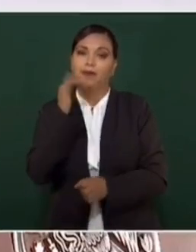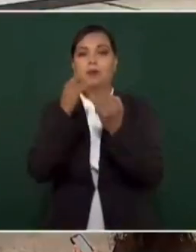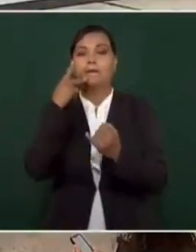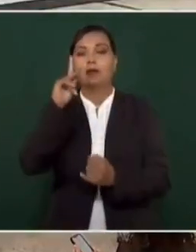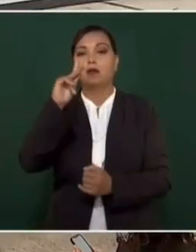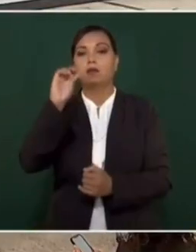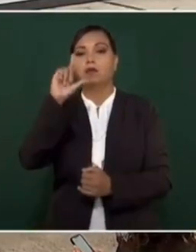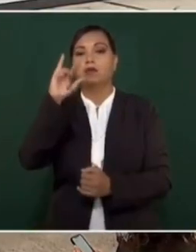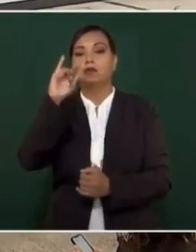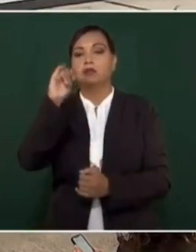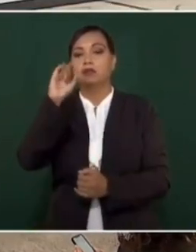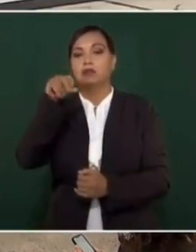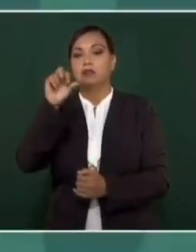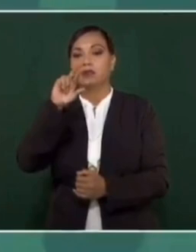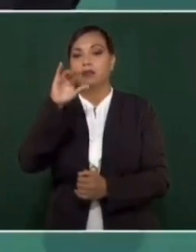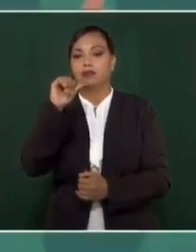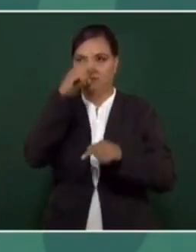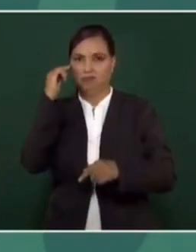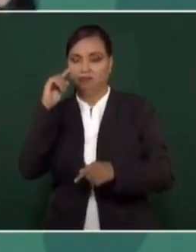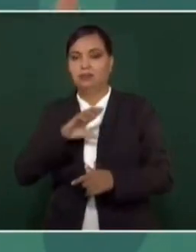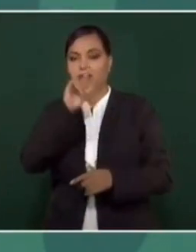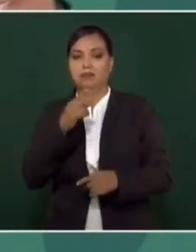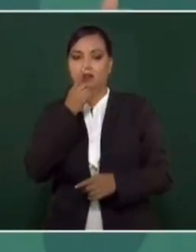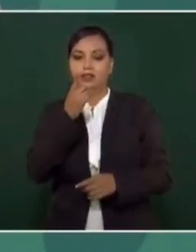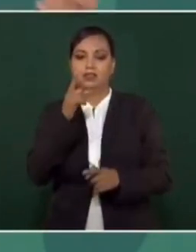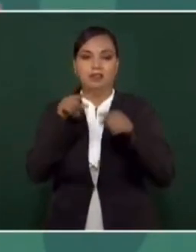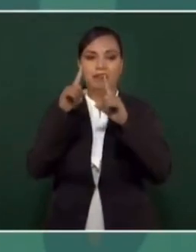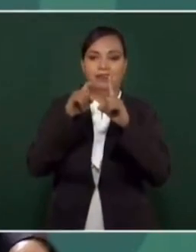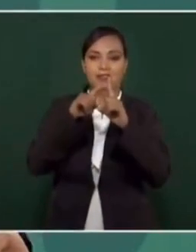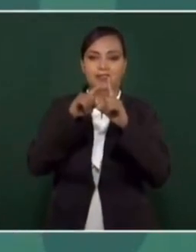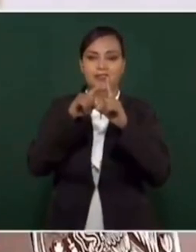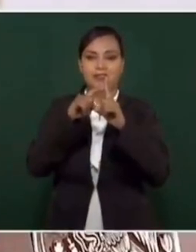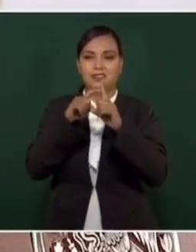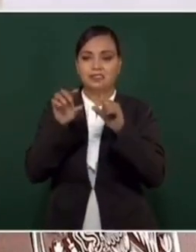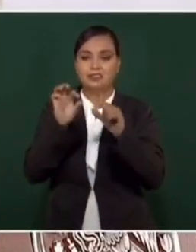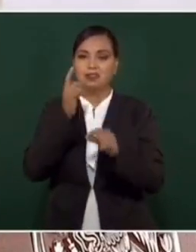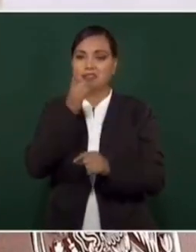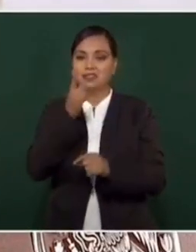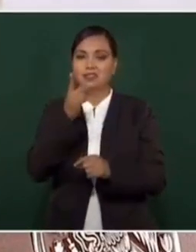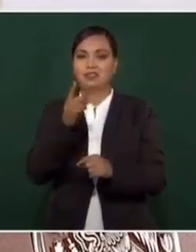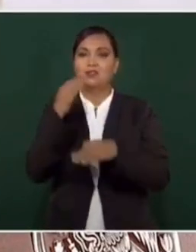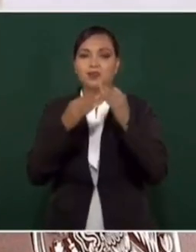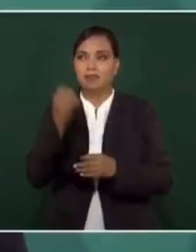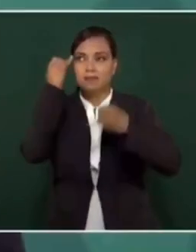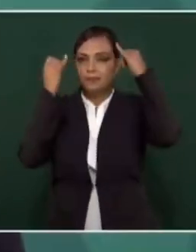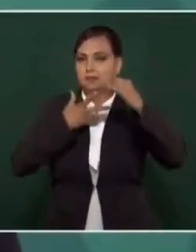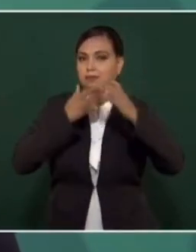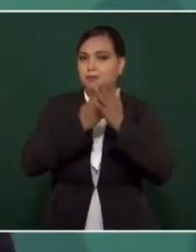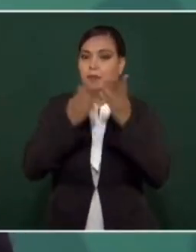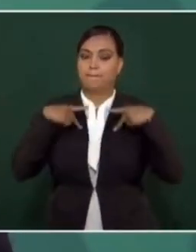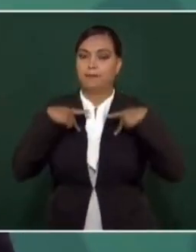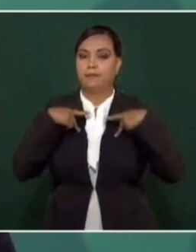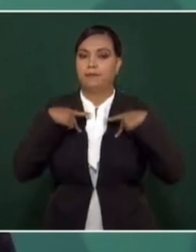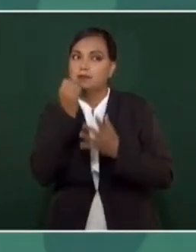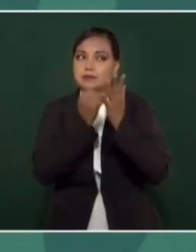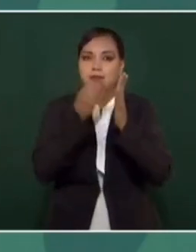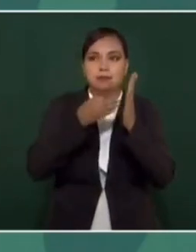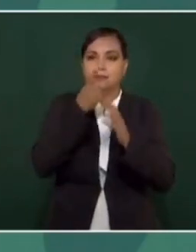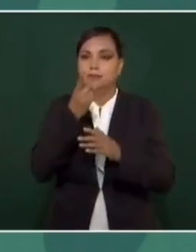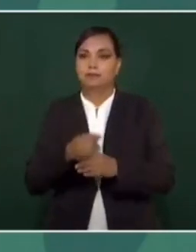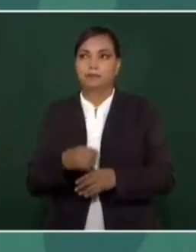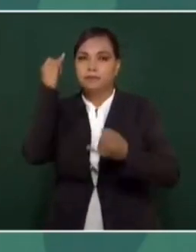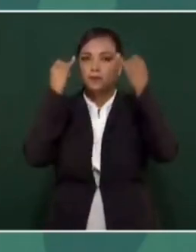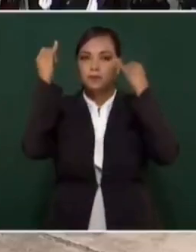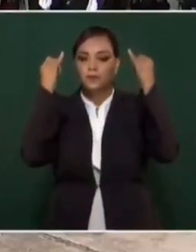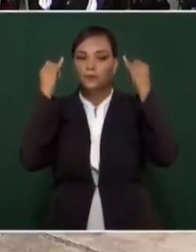politiquería. Es querer engancharme en lo que traman mis adversarios, los conservadores. Están nada